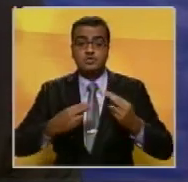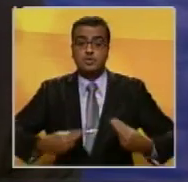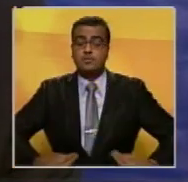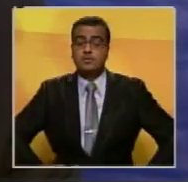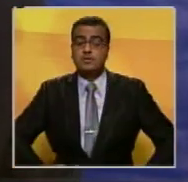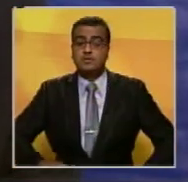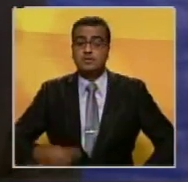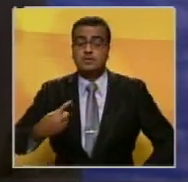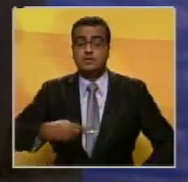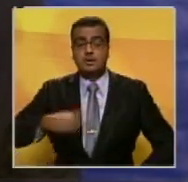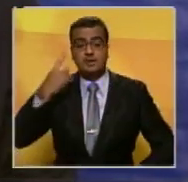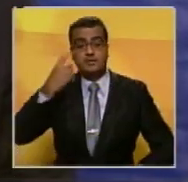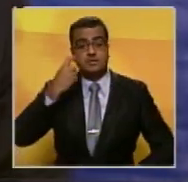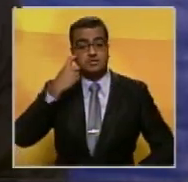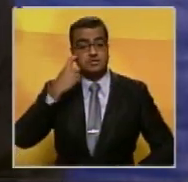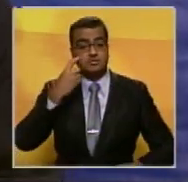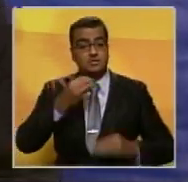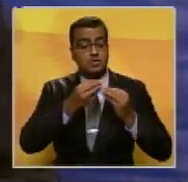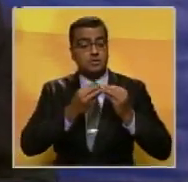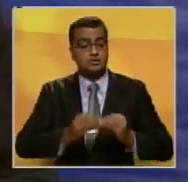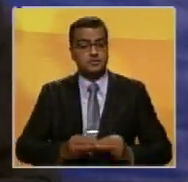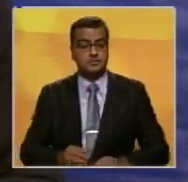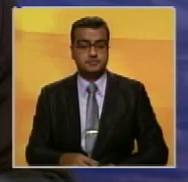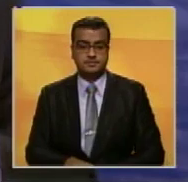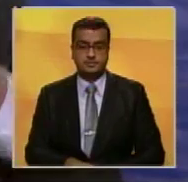que merecen reflexión y correcciones.